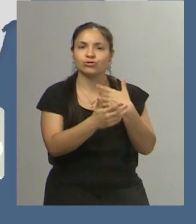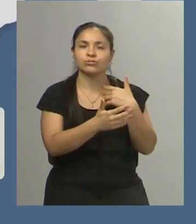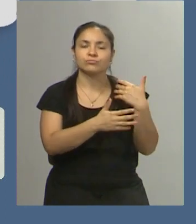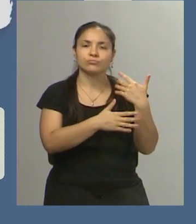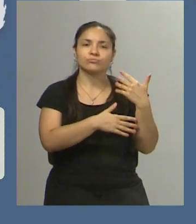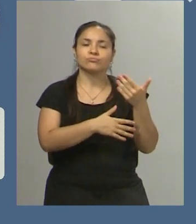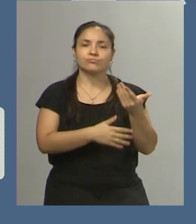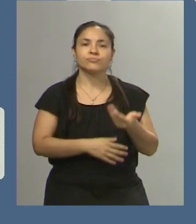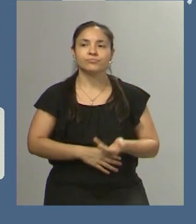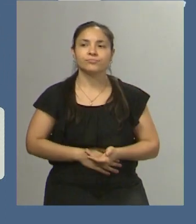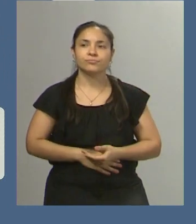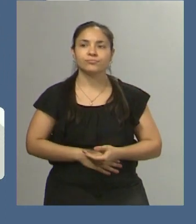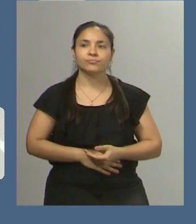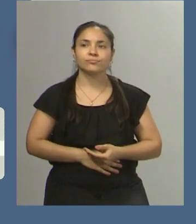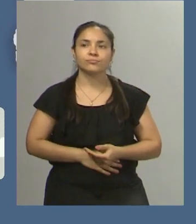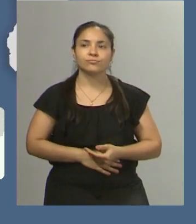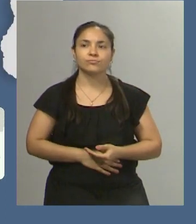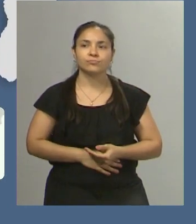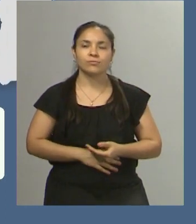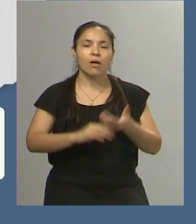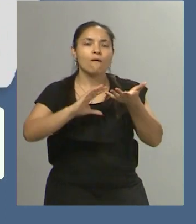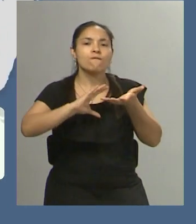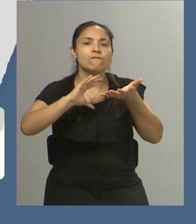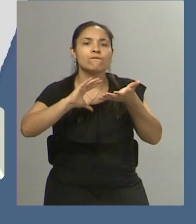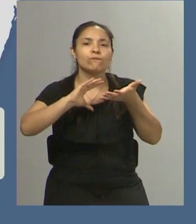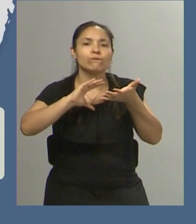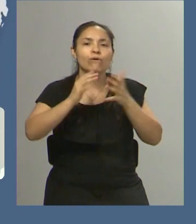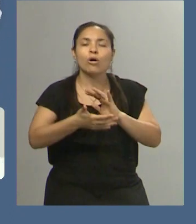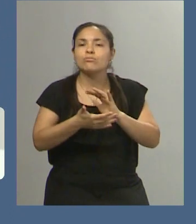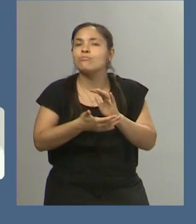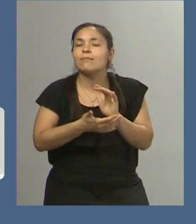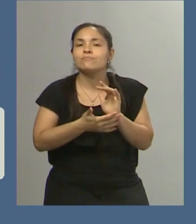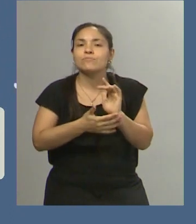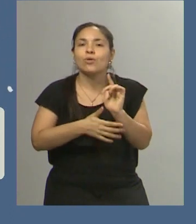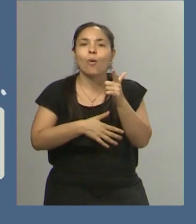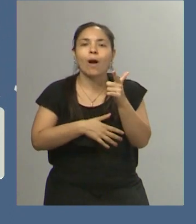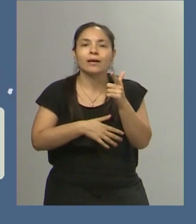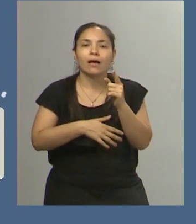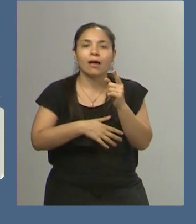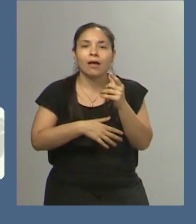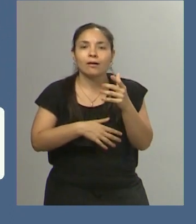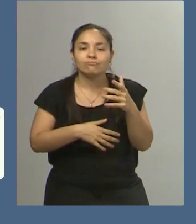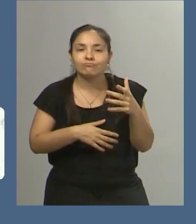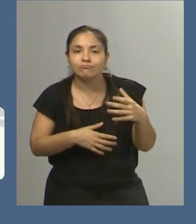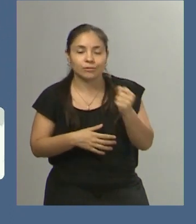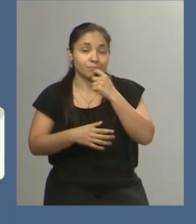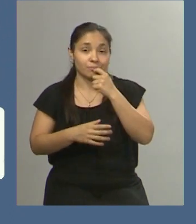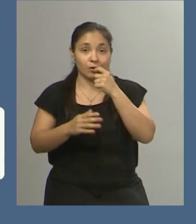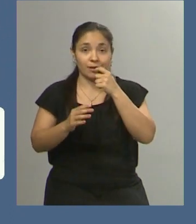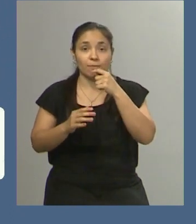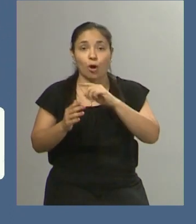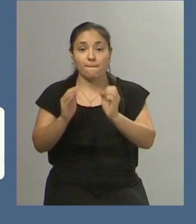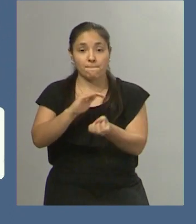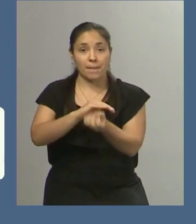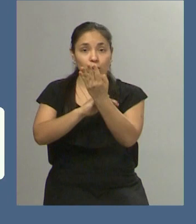tenemos forma de determinar si las reglas del Mercosur efectivamente